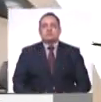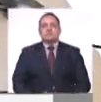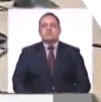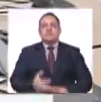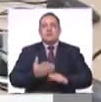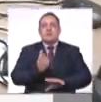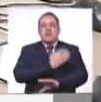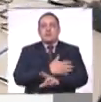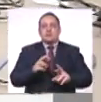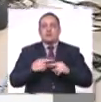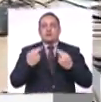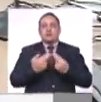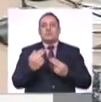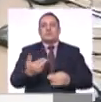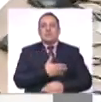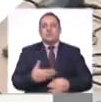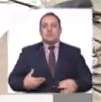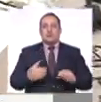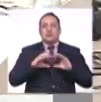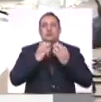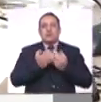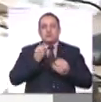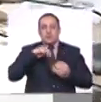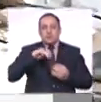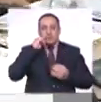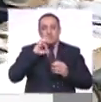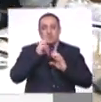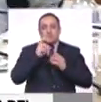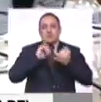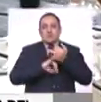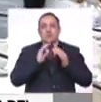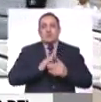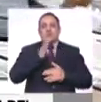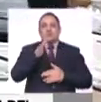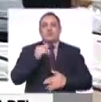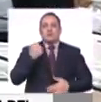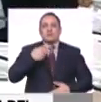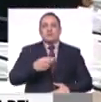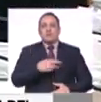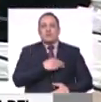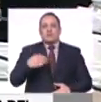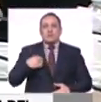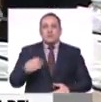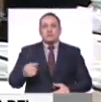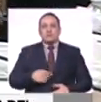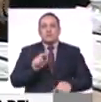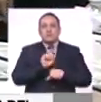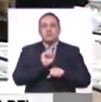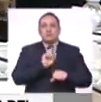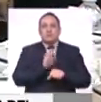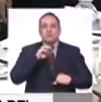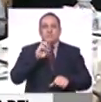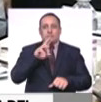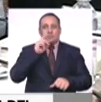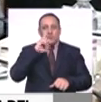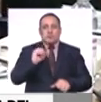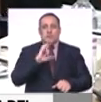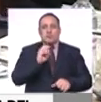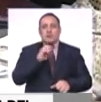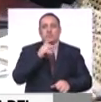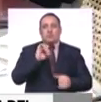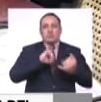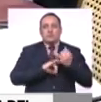Ante la sesión presidida por la congresista Milagros Jáuregui, se presentó la viceministra del Ministerio de Educación, María Cuadros.